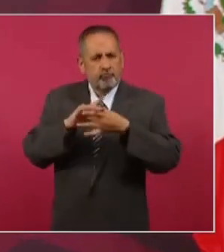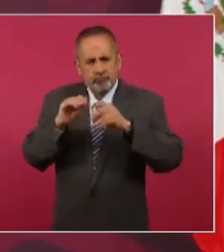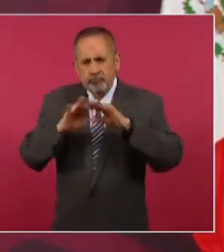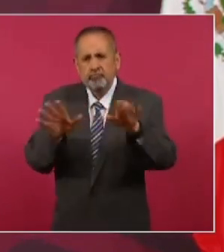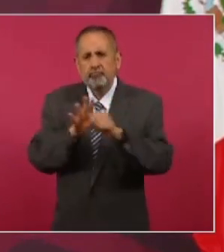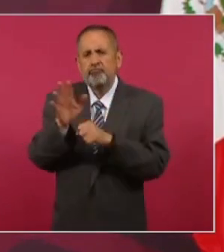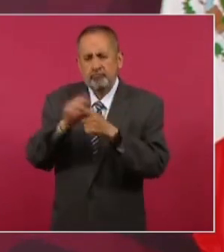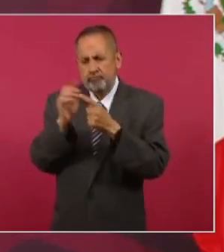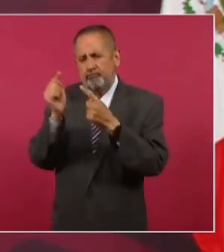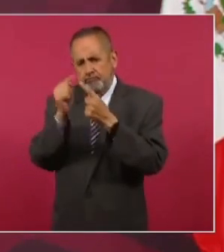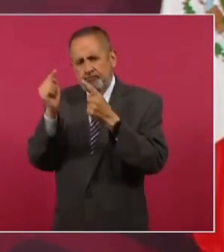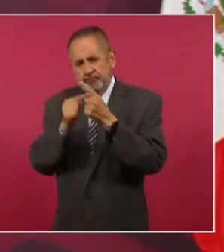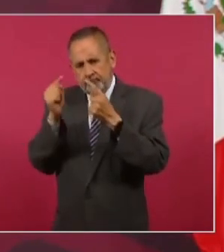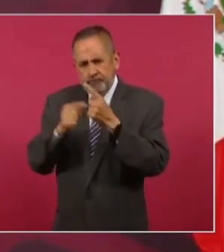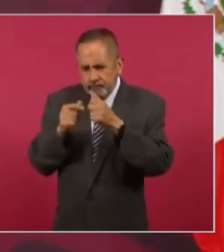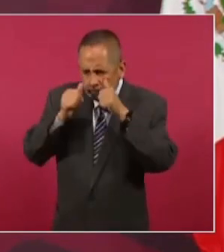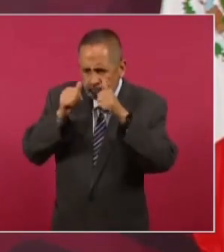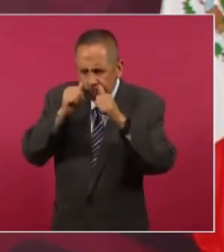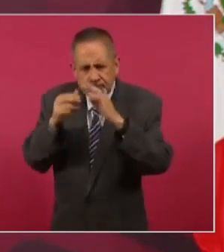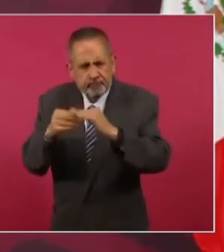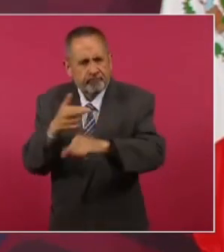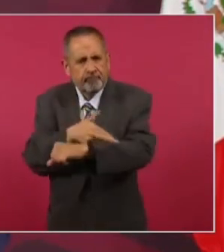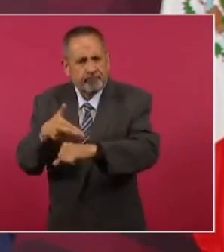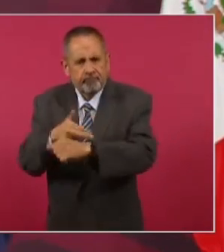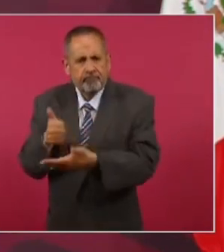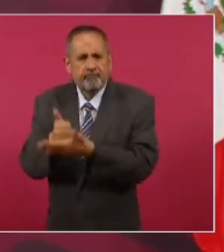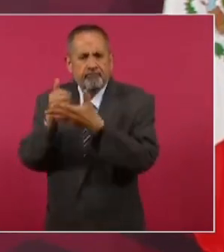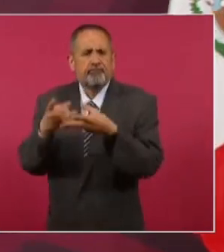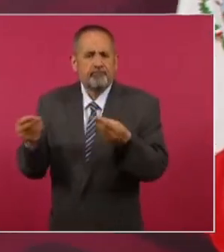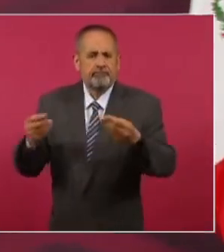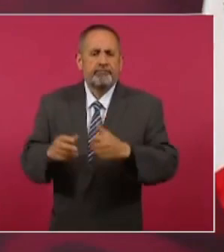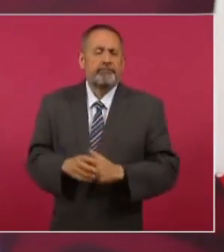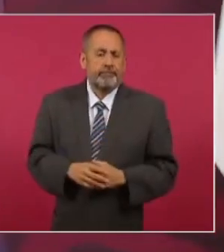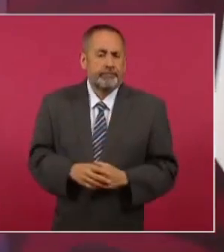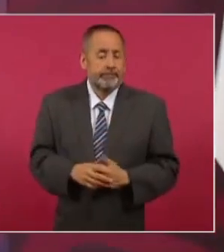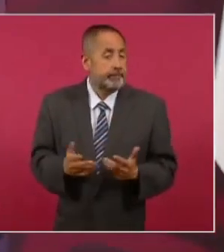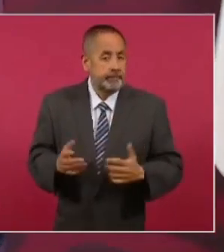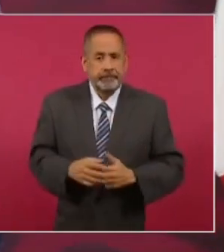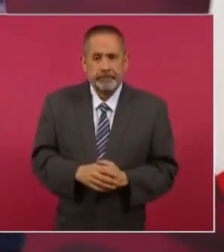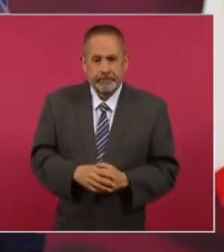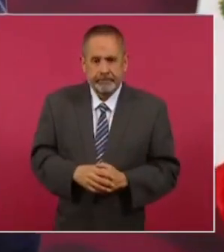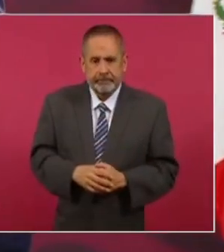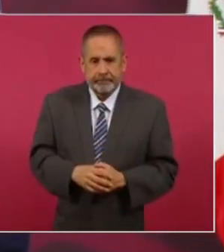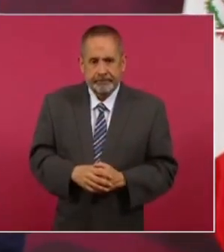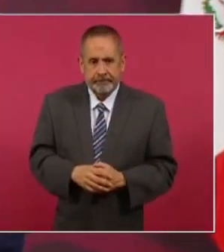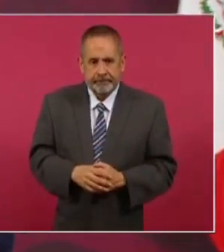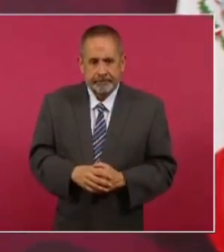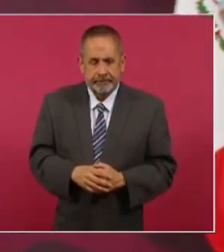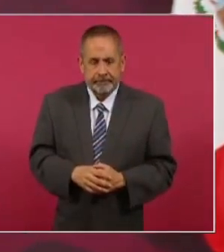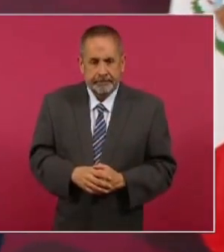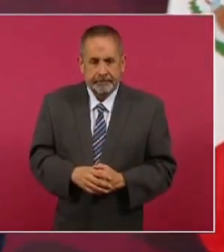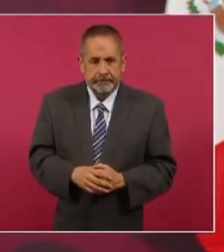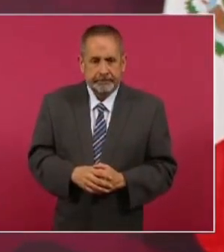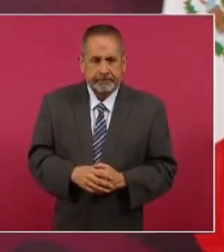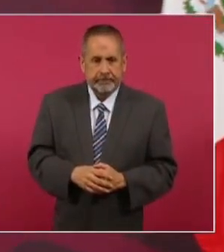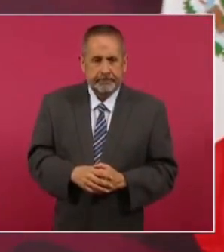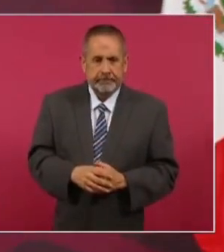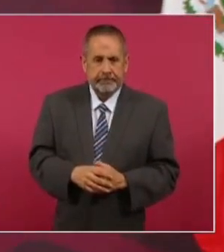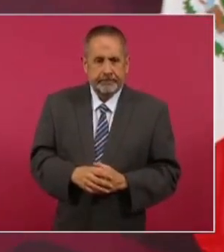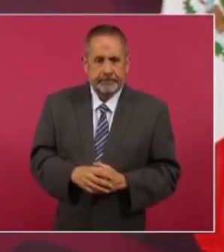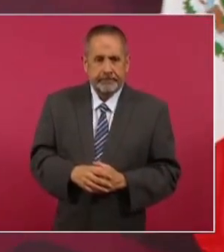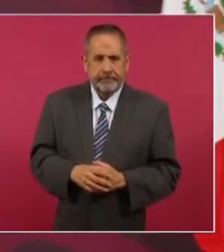lo que pasa es que solo tenemos